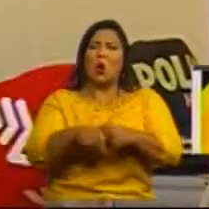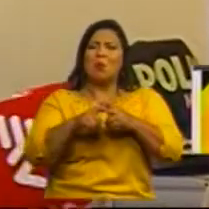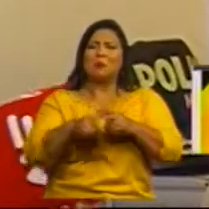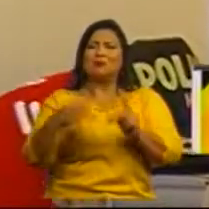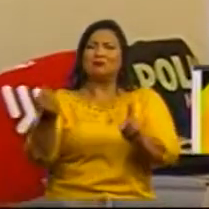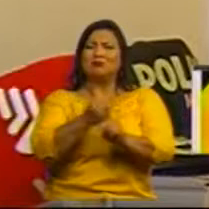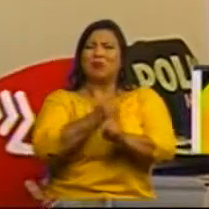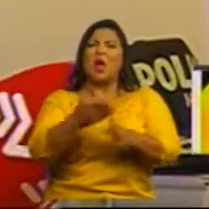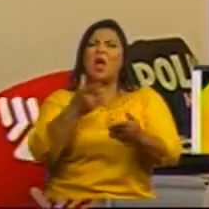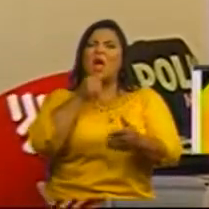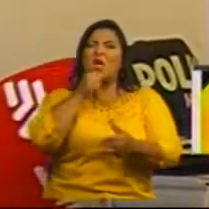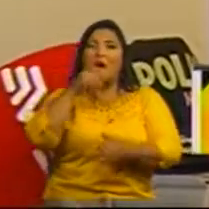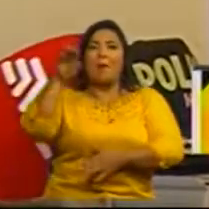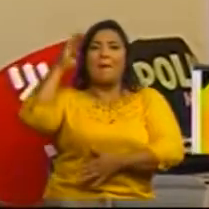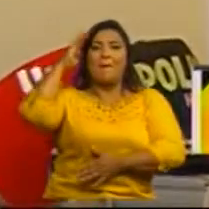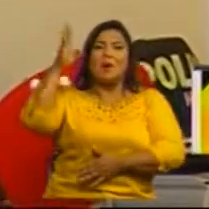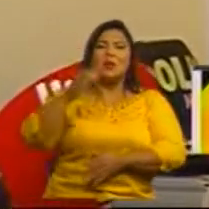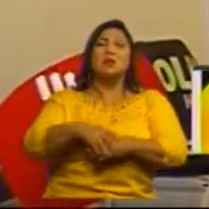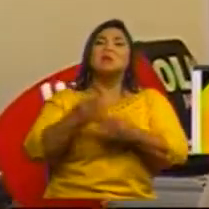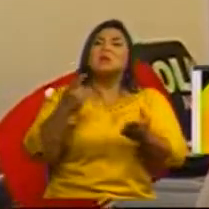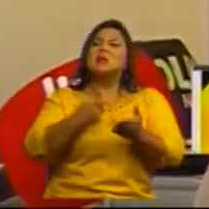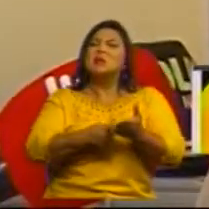a un policía causándole